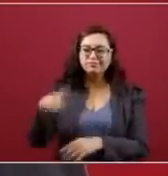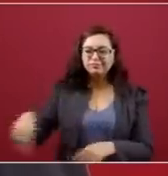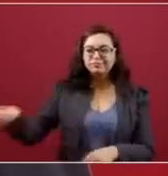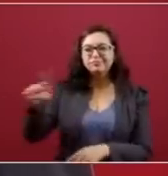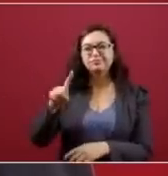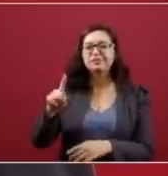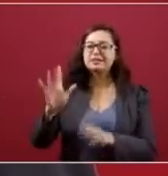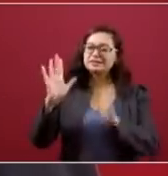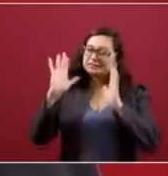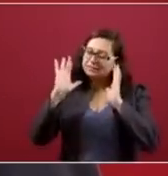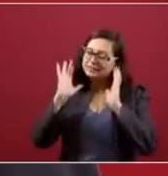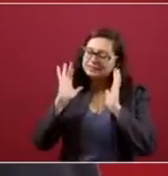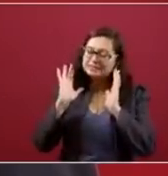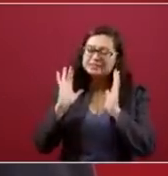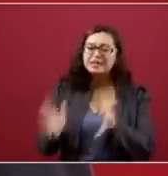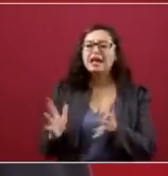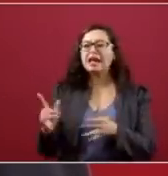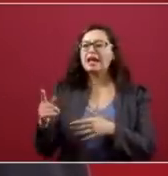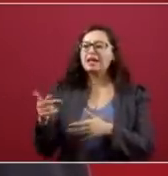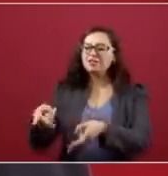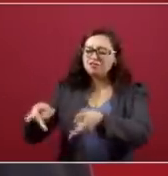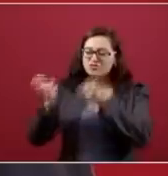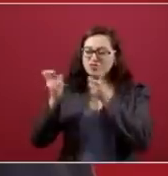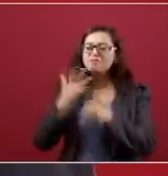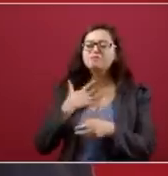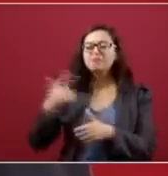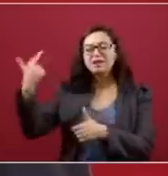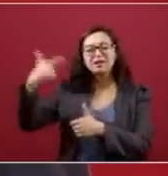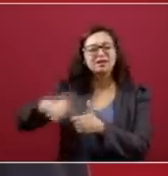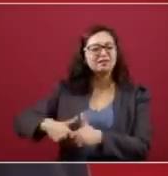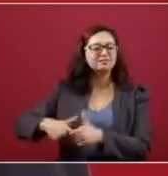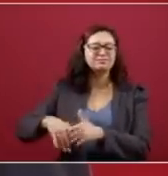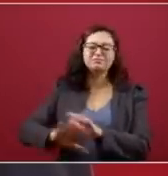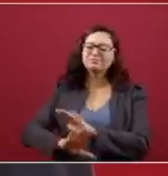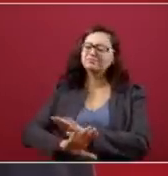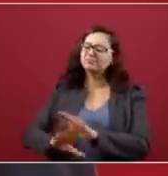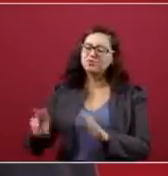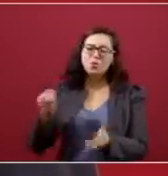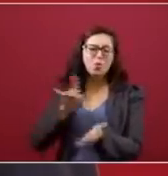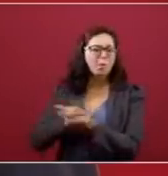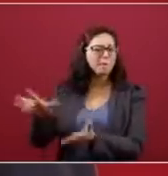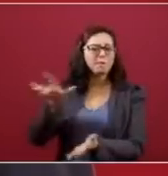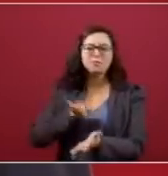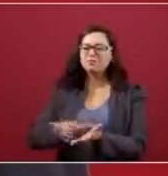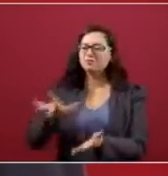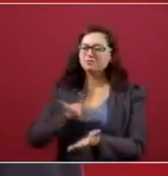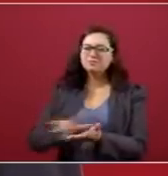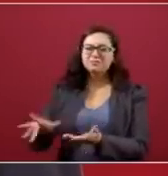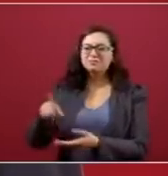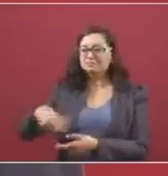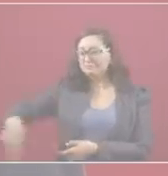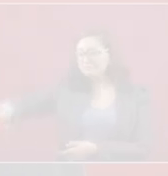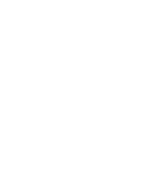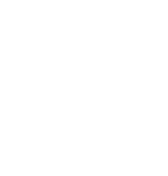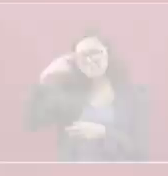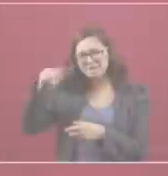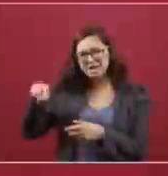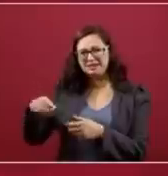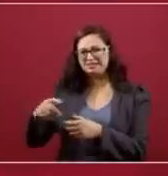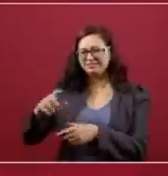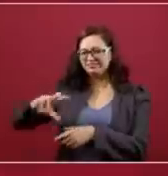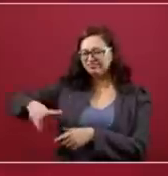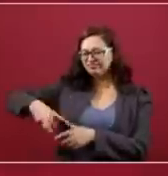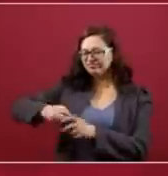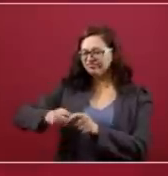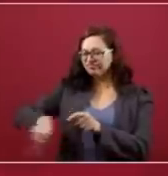le den la espalda a esta actividad, que no protejan a quienes se dedican al robo de combustible